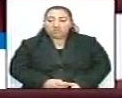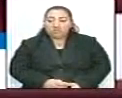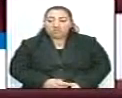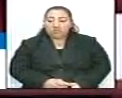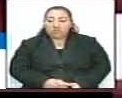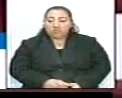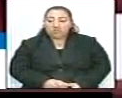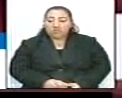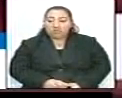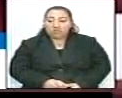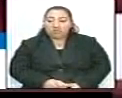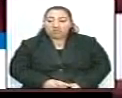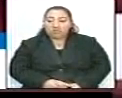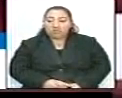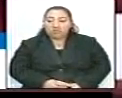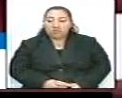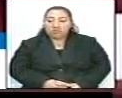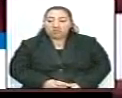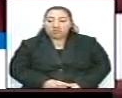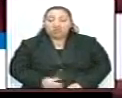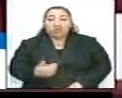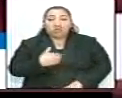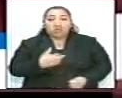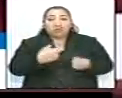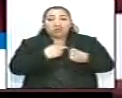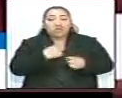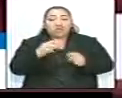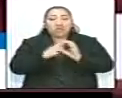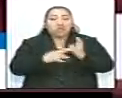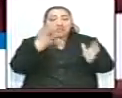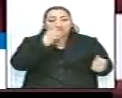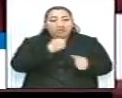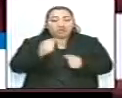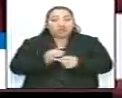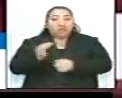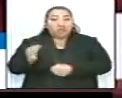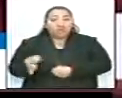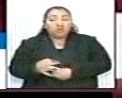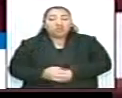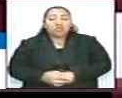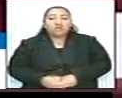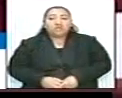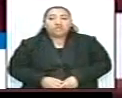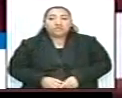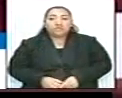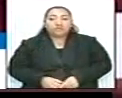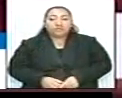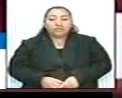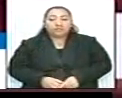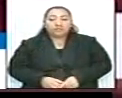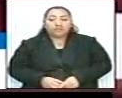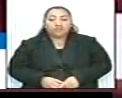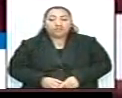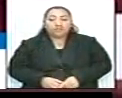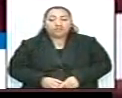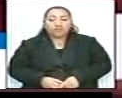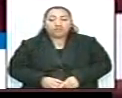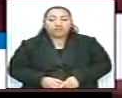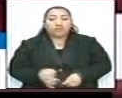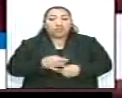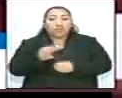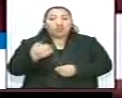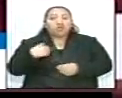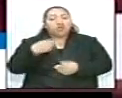posibilidades de vivir o tener una vida digna. Yo soy representante de la región San Martín y en la semana de representación nosotros, en